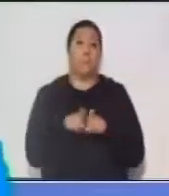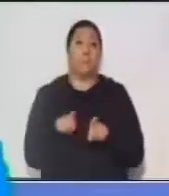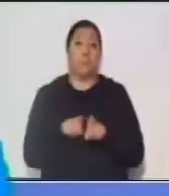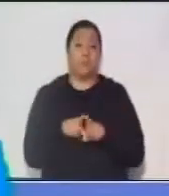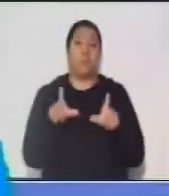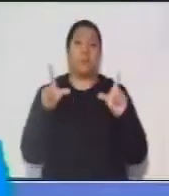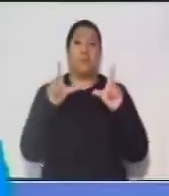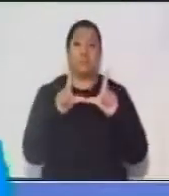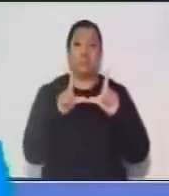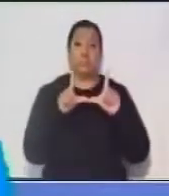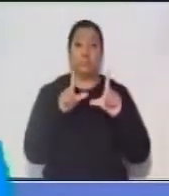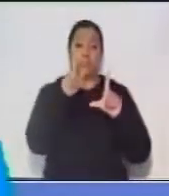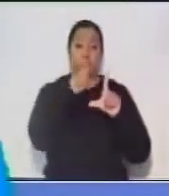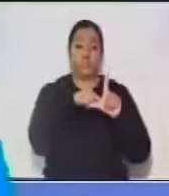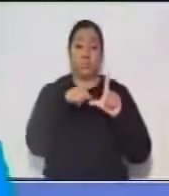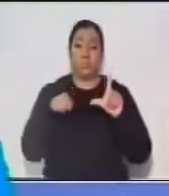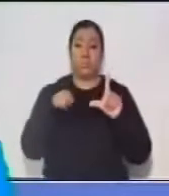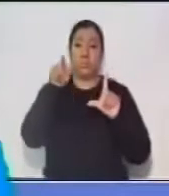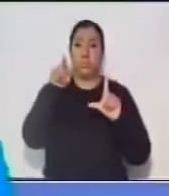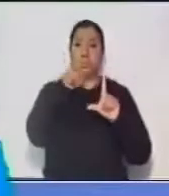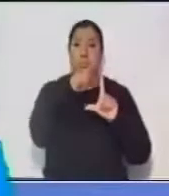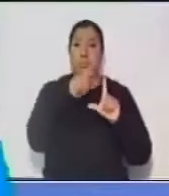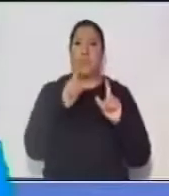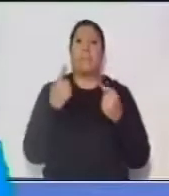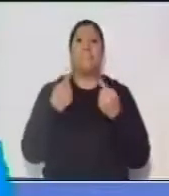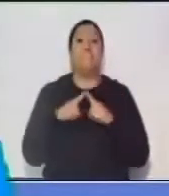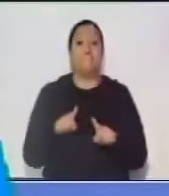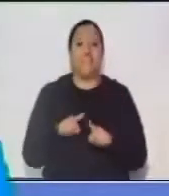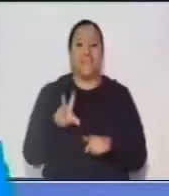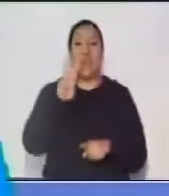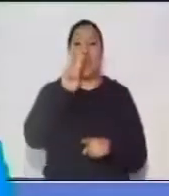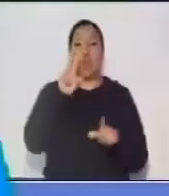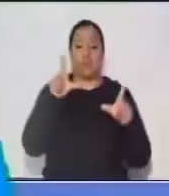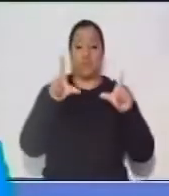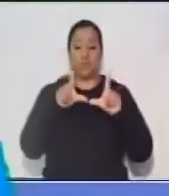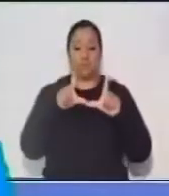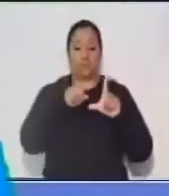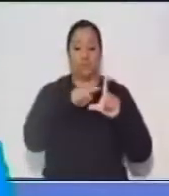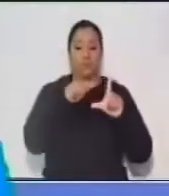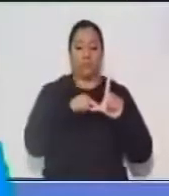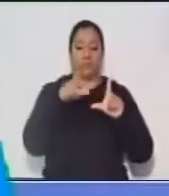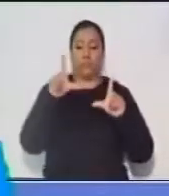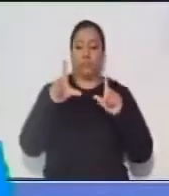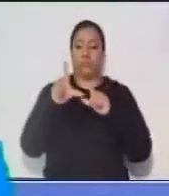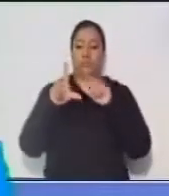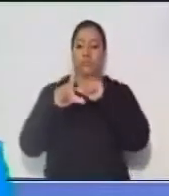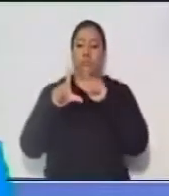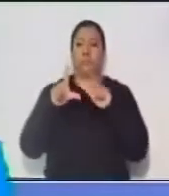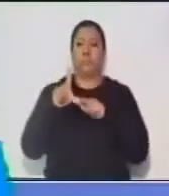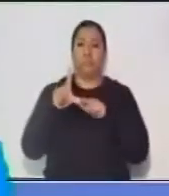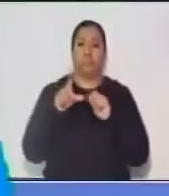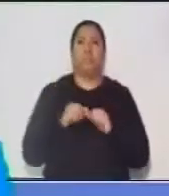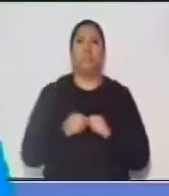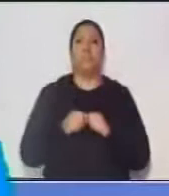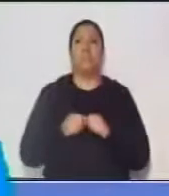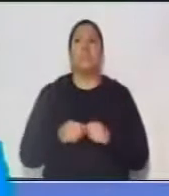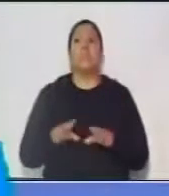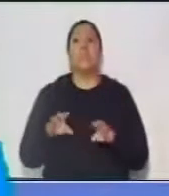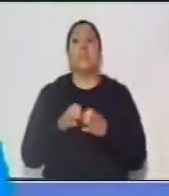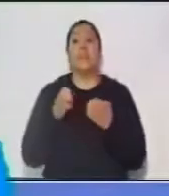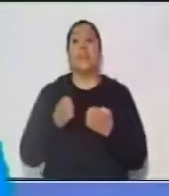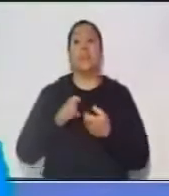4 ángulos rectos, pero tiene 2 pares de lados iguales. Sus pares